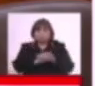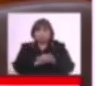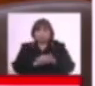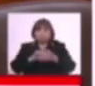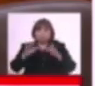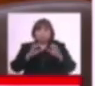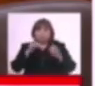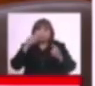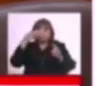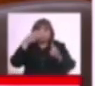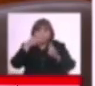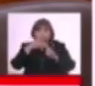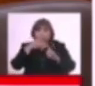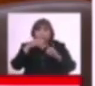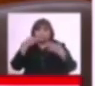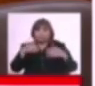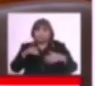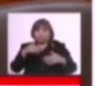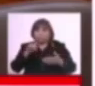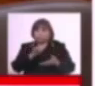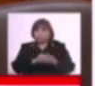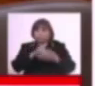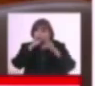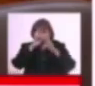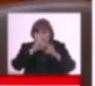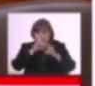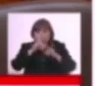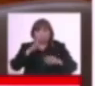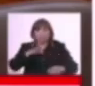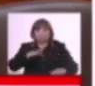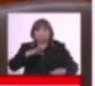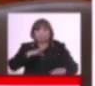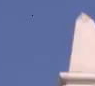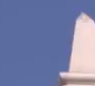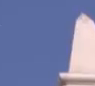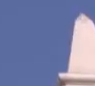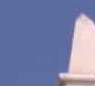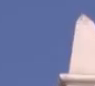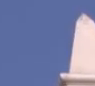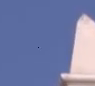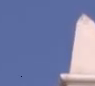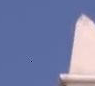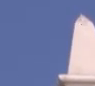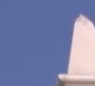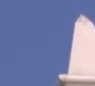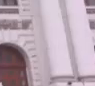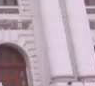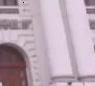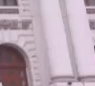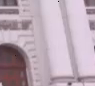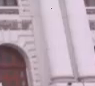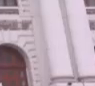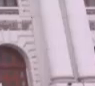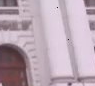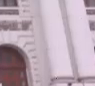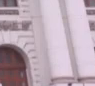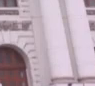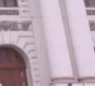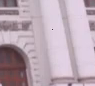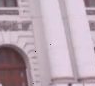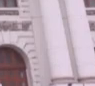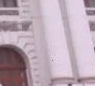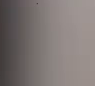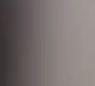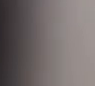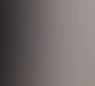acordar, sí, cuánto tiempo poco estuvo, tiempo, un día, dos estuvo. Días. Y ella el 27 de julio, que fue el mismo